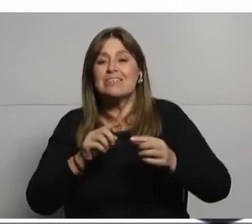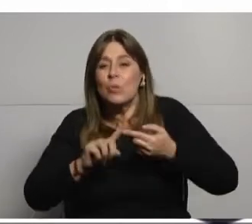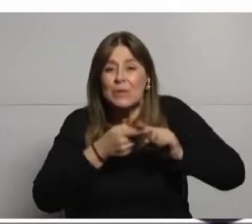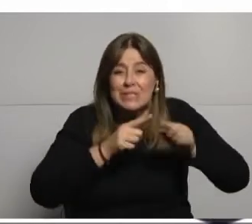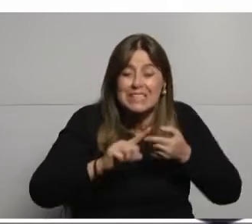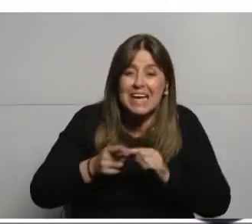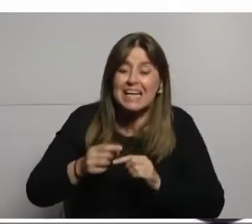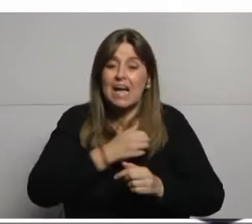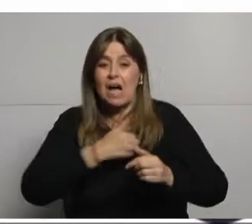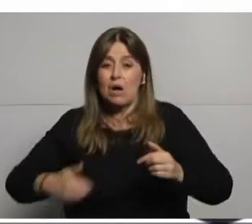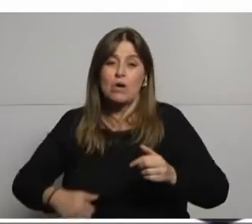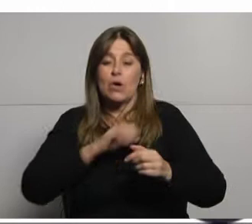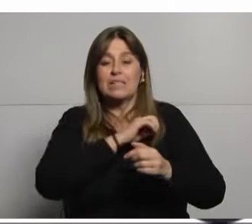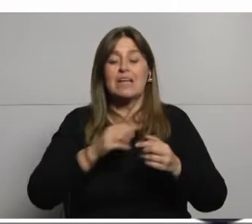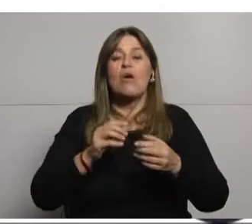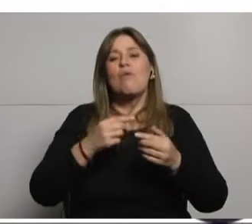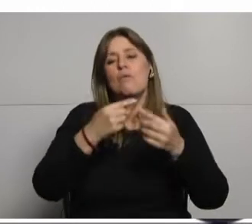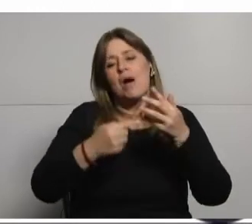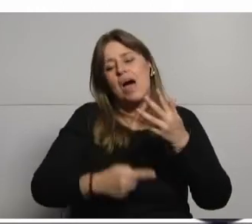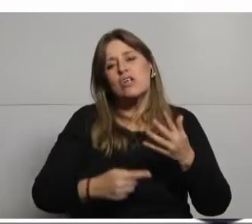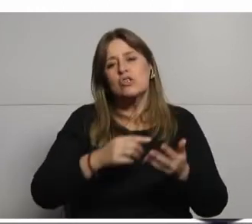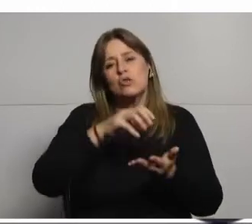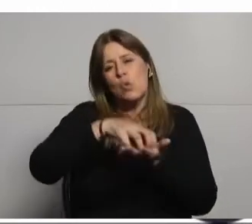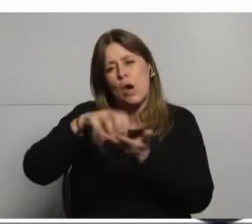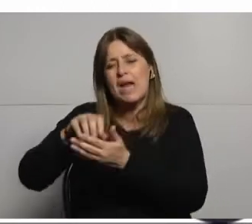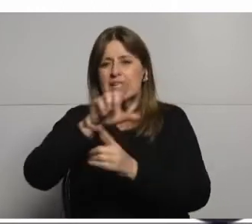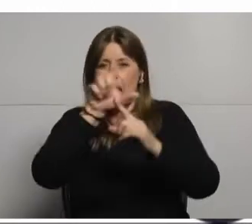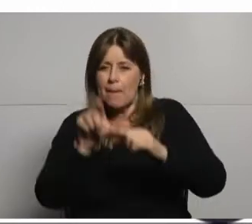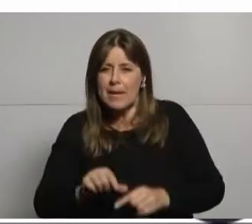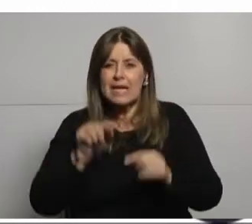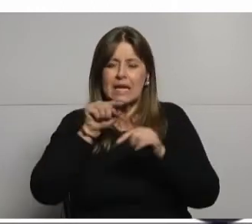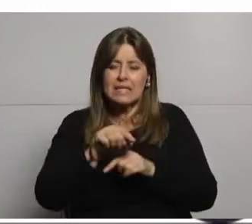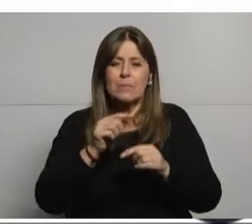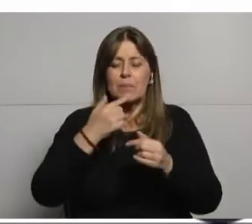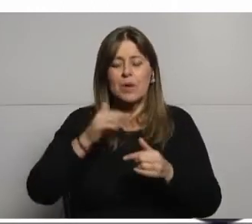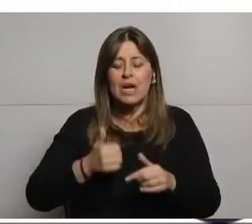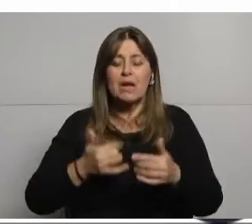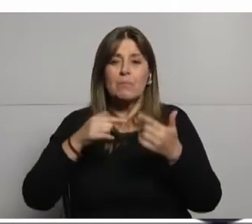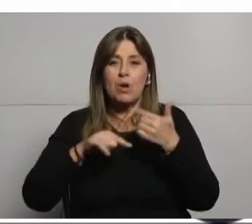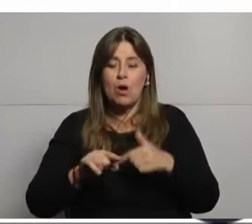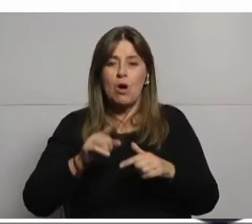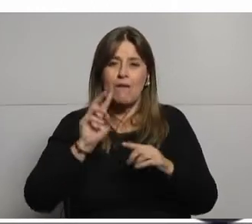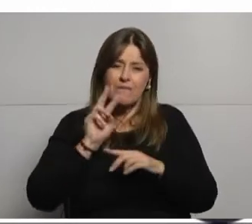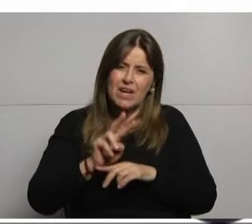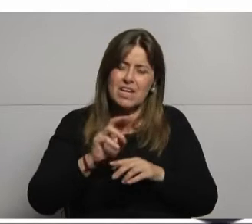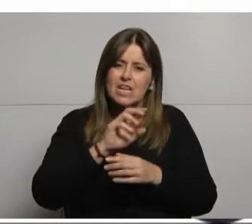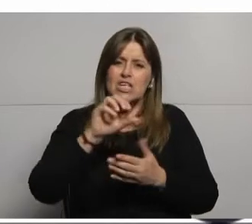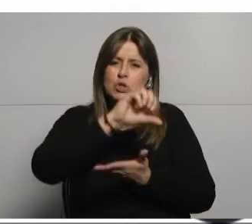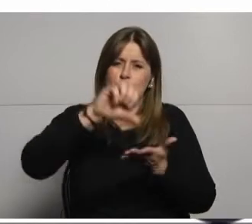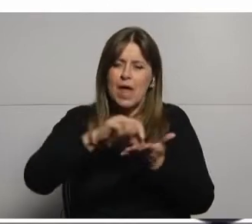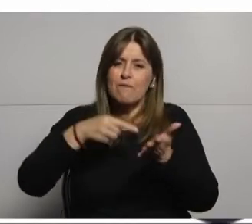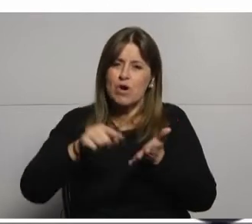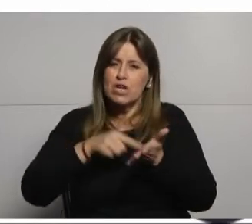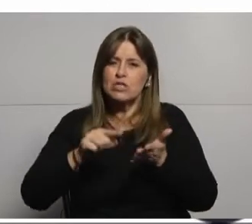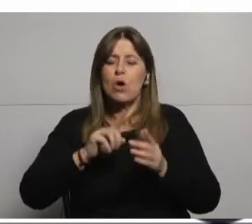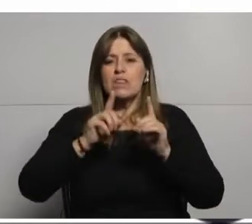buscar con el Estado en varios lugares de América Latina. Creo que el último ejemplo también que pude ver también fue en la ciudad de Buenos Aires,